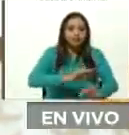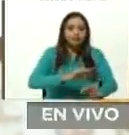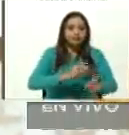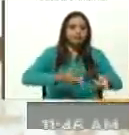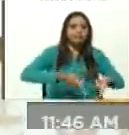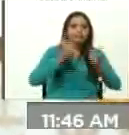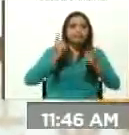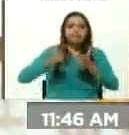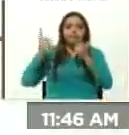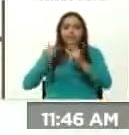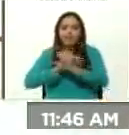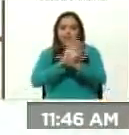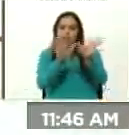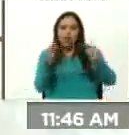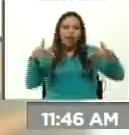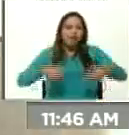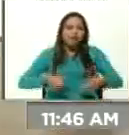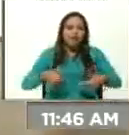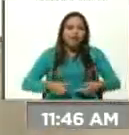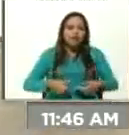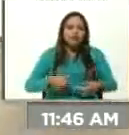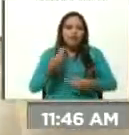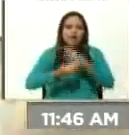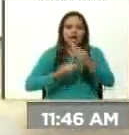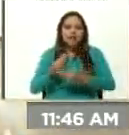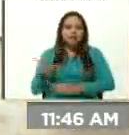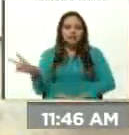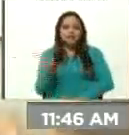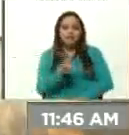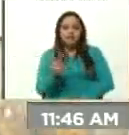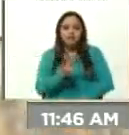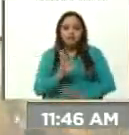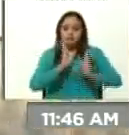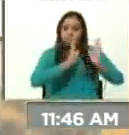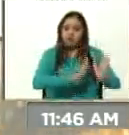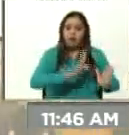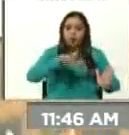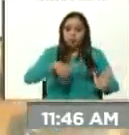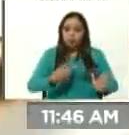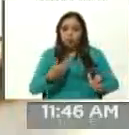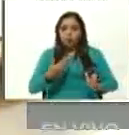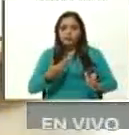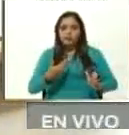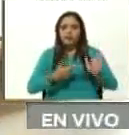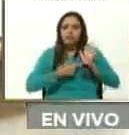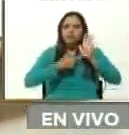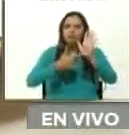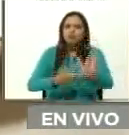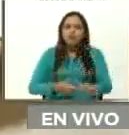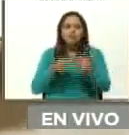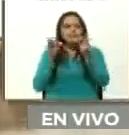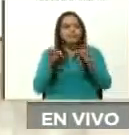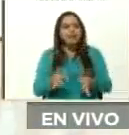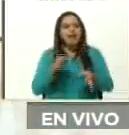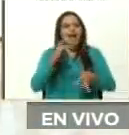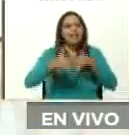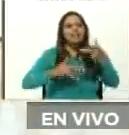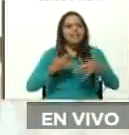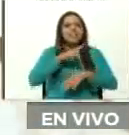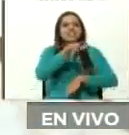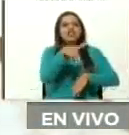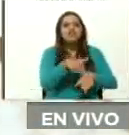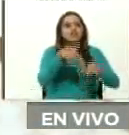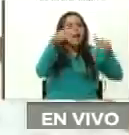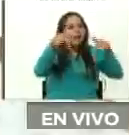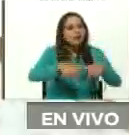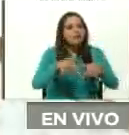contribuyan eficazmente a los esfuerzos de la República Bolivariana de Venezuela para llevar a cabo auténticas actuaciones